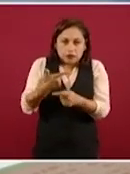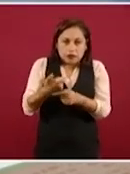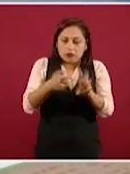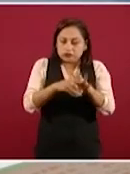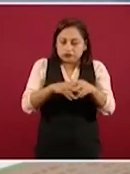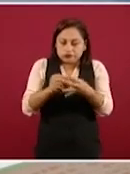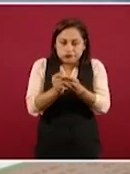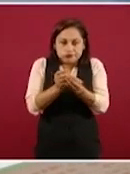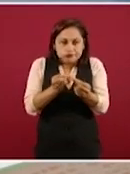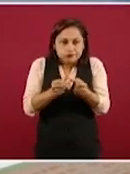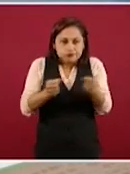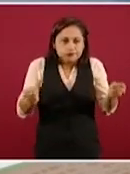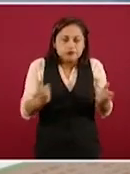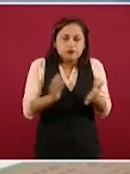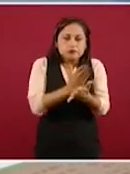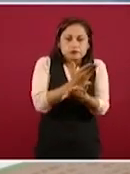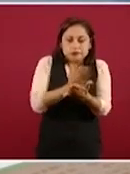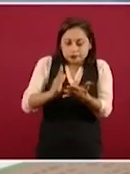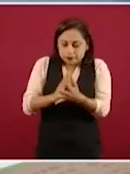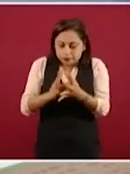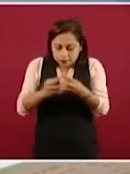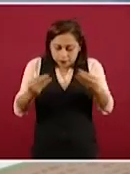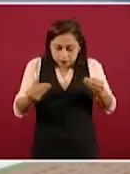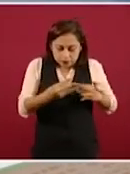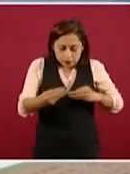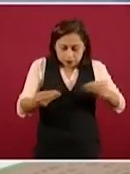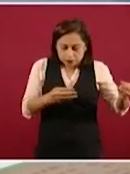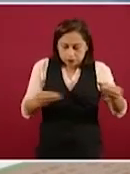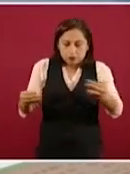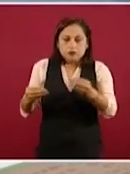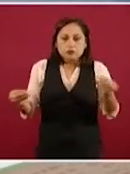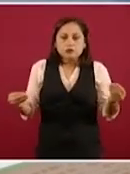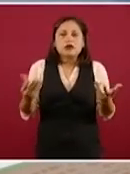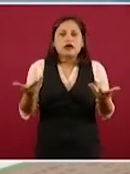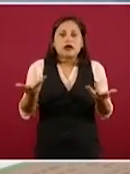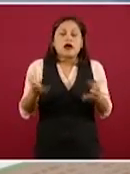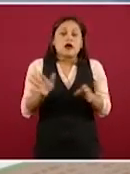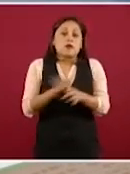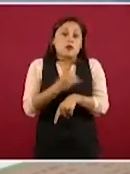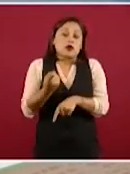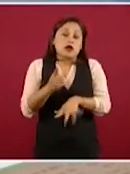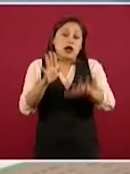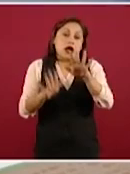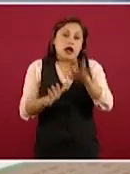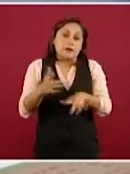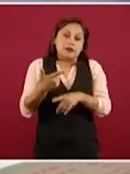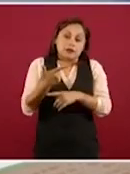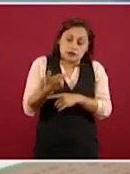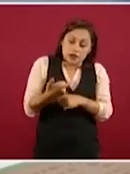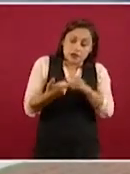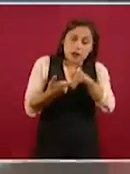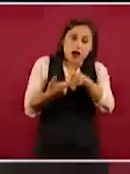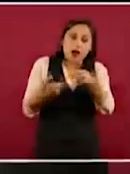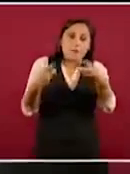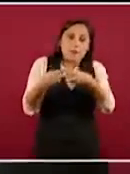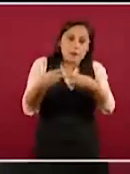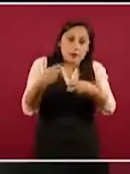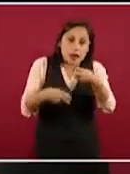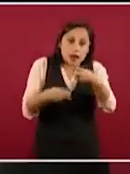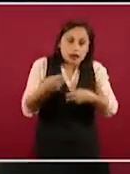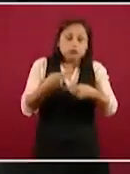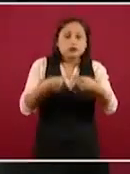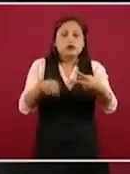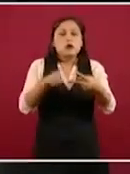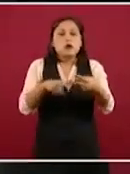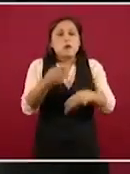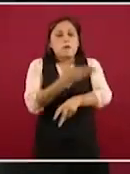se desorganizan por tipo de materiales, porque el arma tiene a veces plástico, a veces tiene madera,